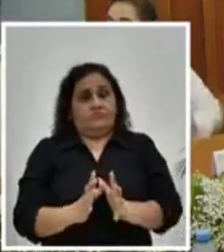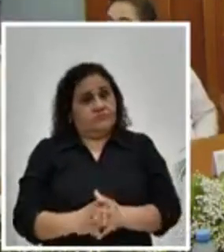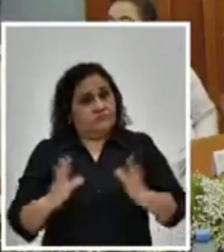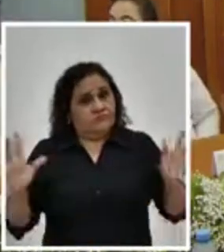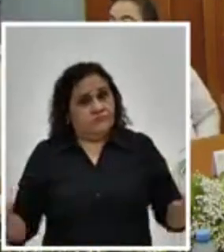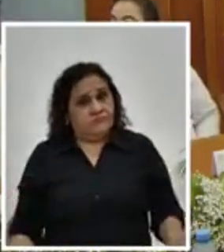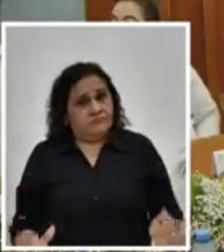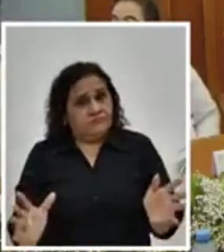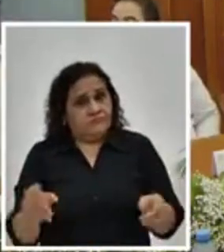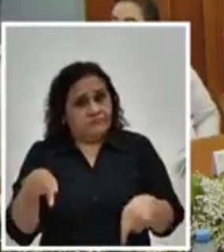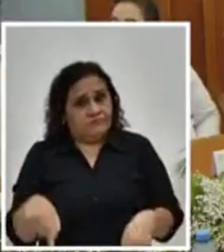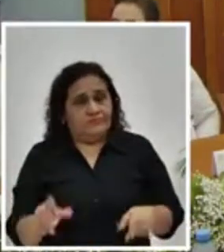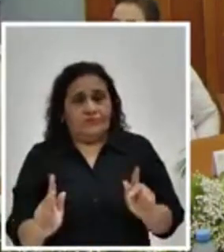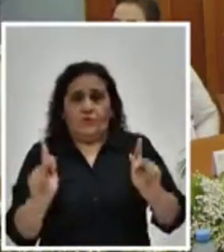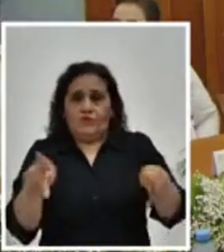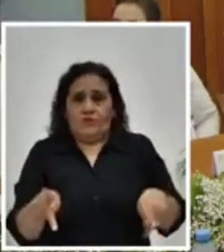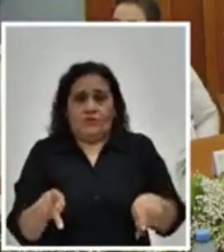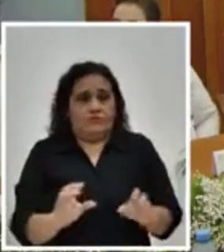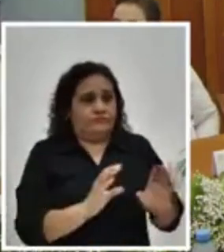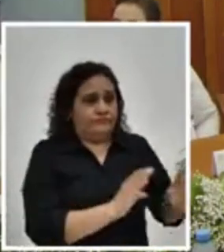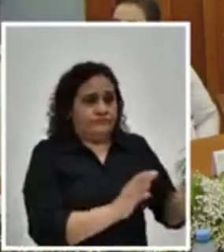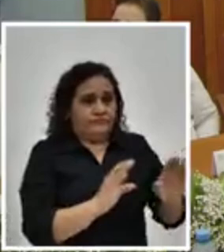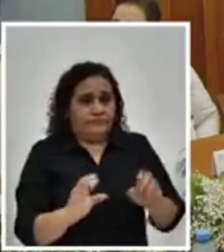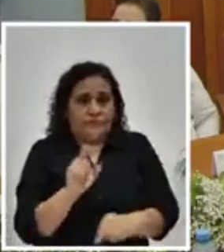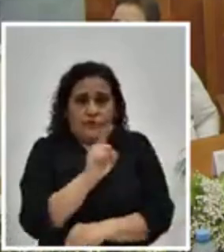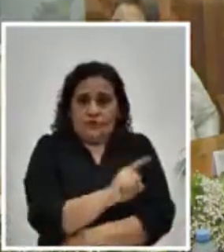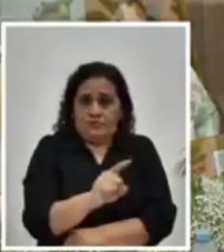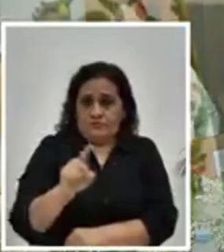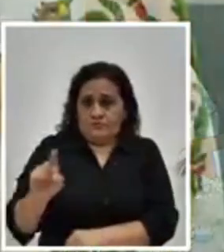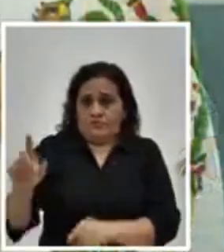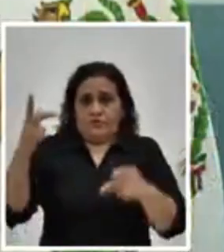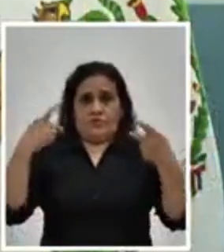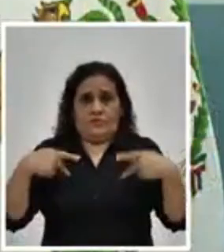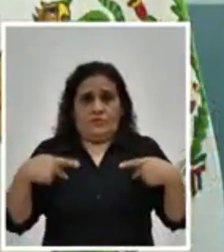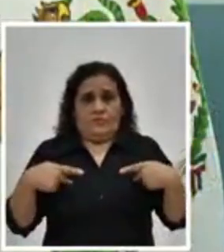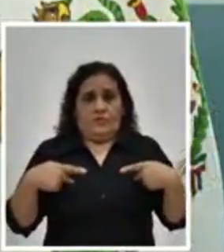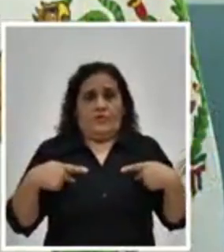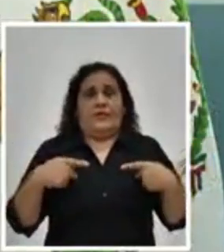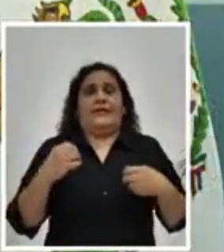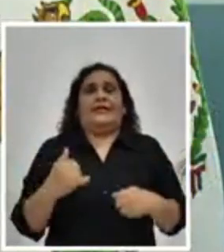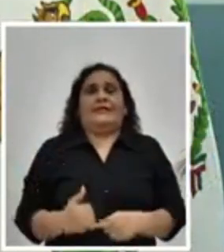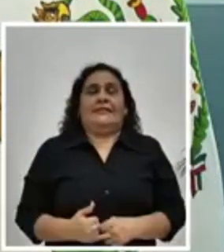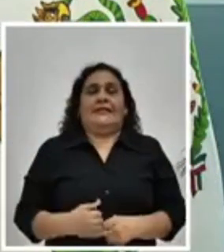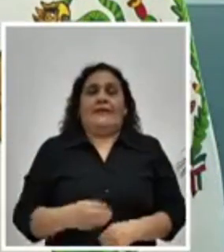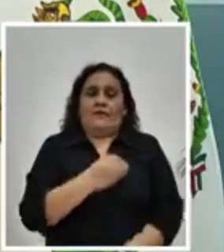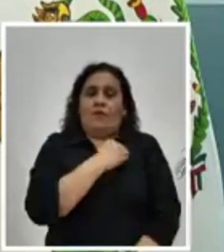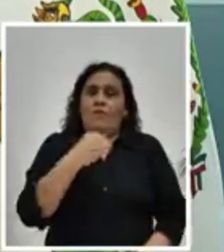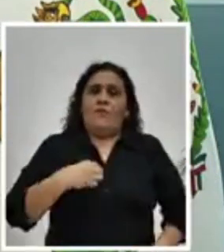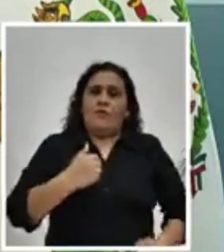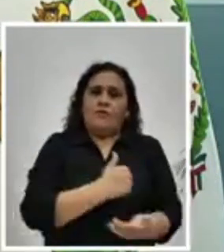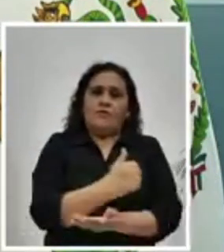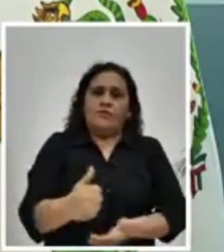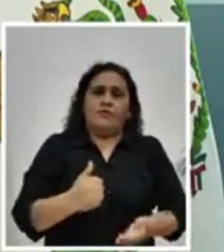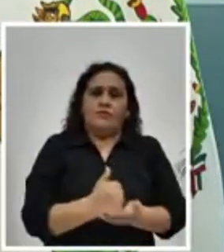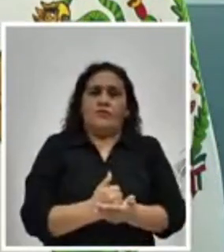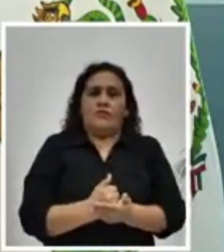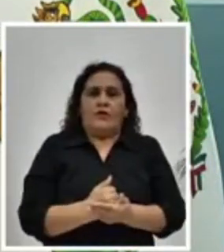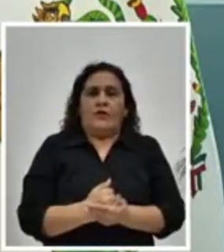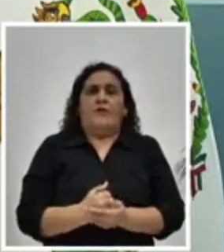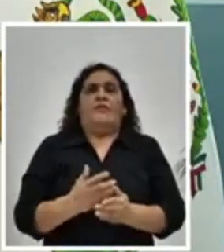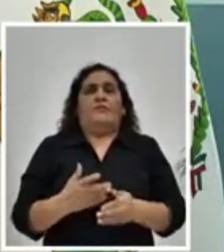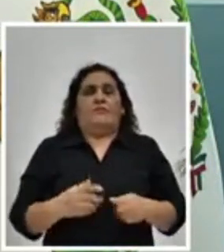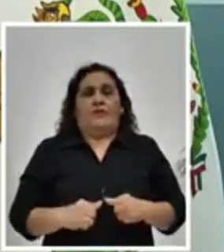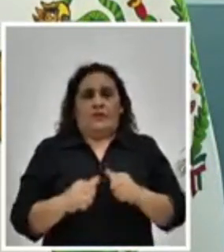los intereses de todos los ciudadanos y reiterando el compromiso con nuestra ciudad para dar atención oportuna a